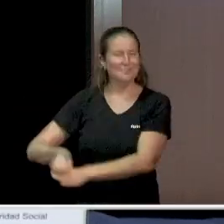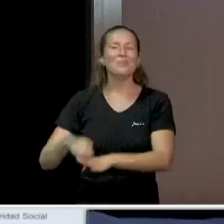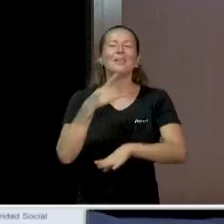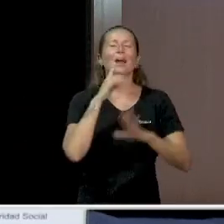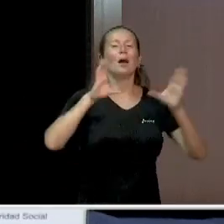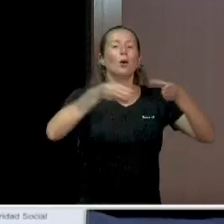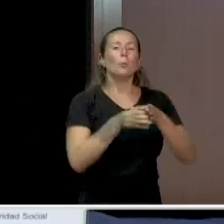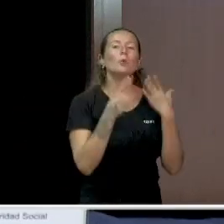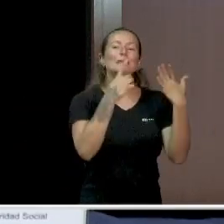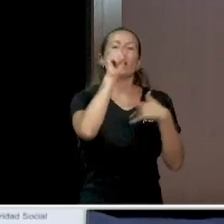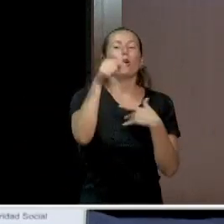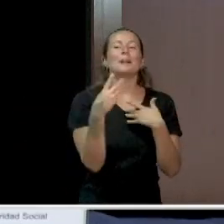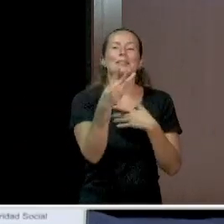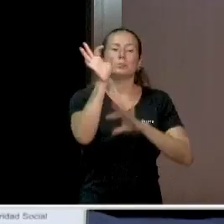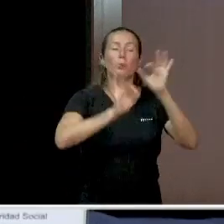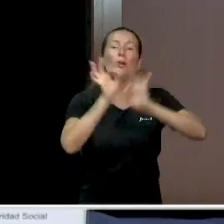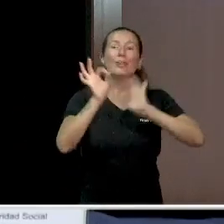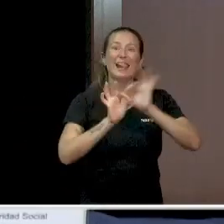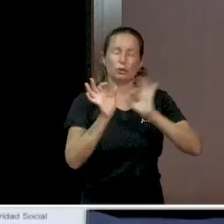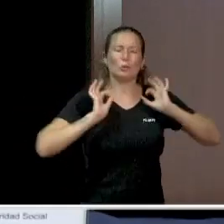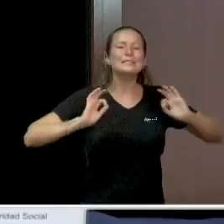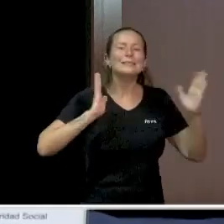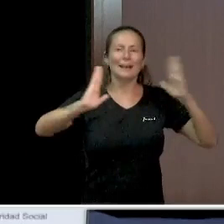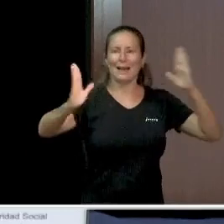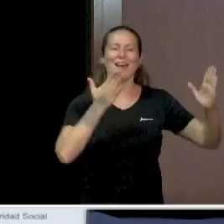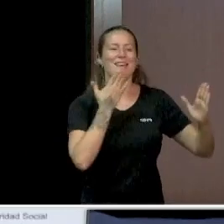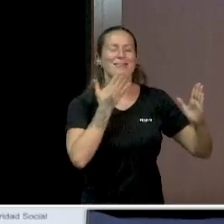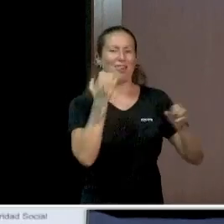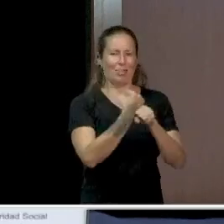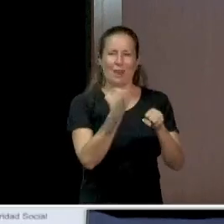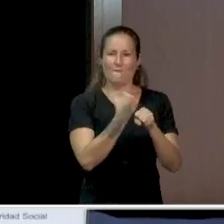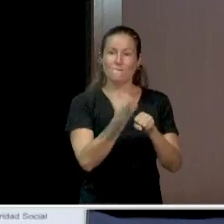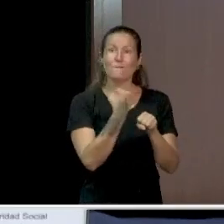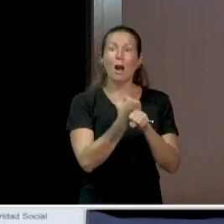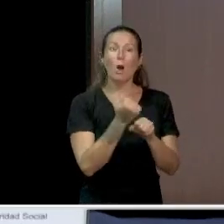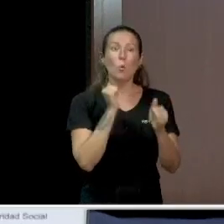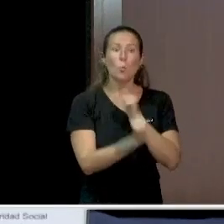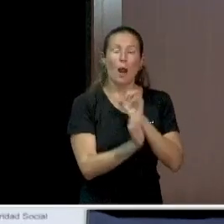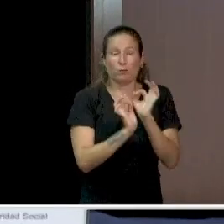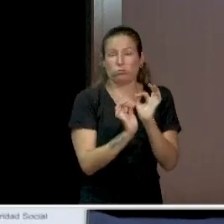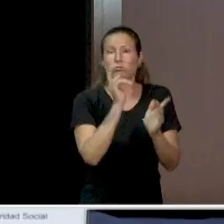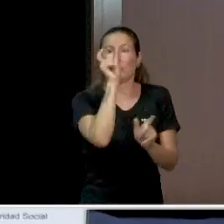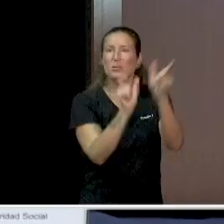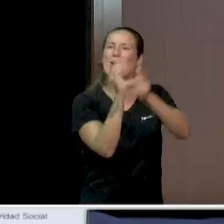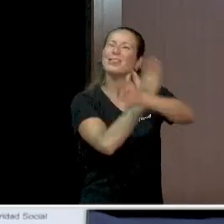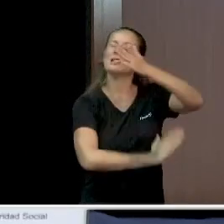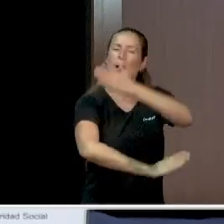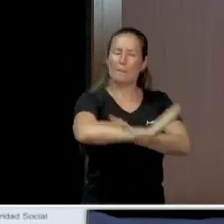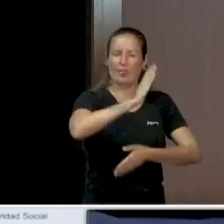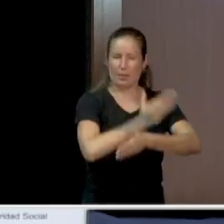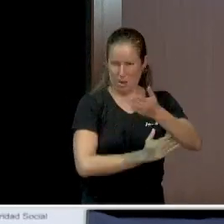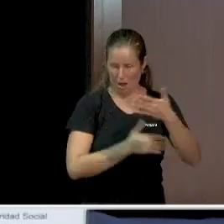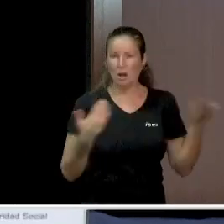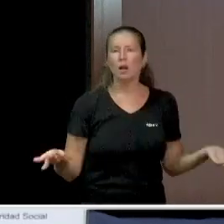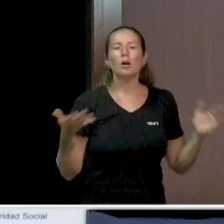de la población en edad laboral, en edad de trabajar, eran personas con discapacidad, con una